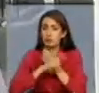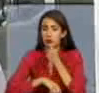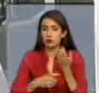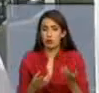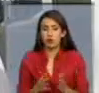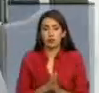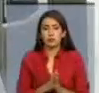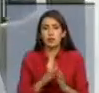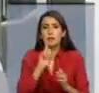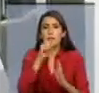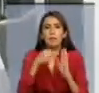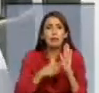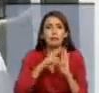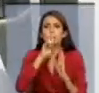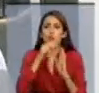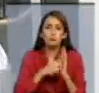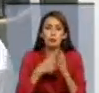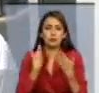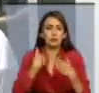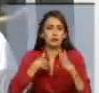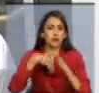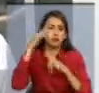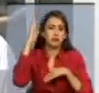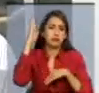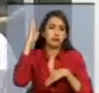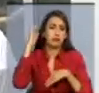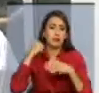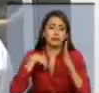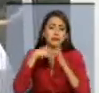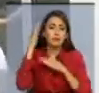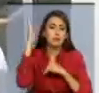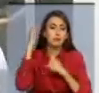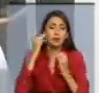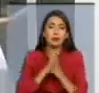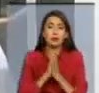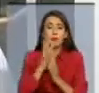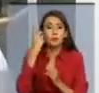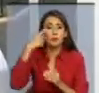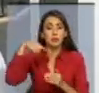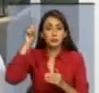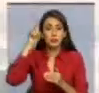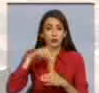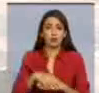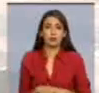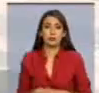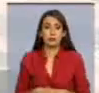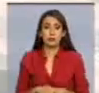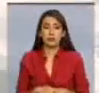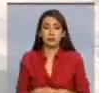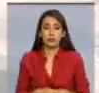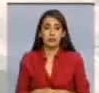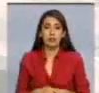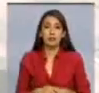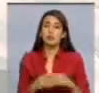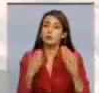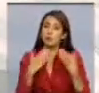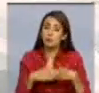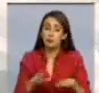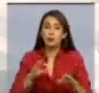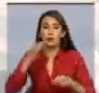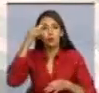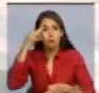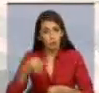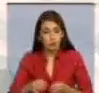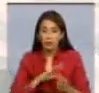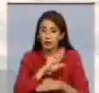de 1.000, 2.000 dólares, sino ya hasta miles y cientos de miles de dólares. Realmente indignante. Trata uno de cumplir sus papeles y